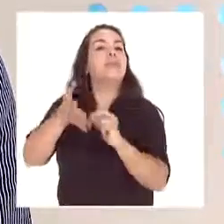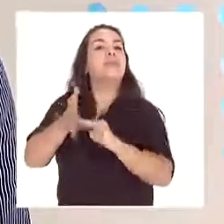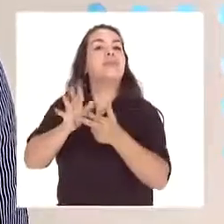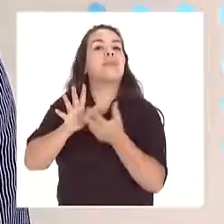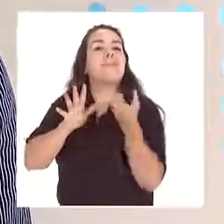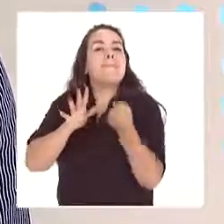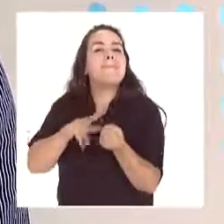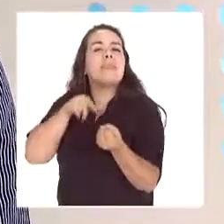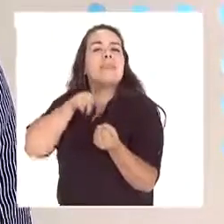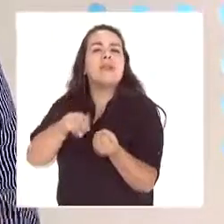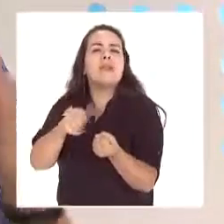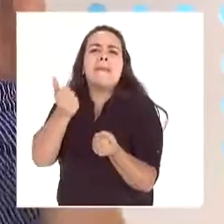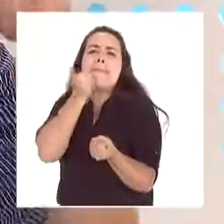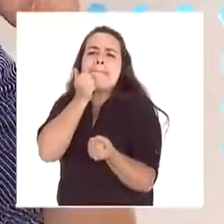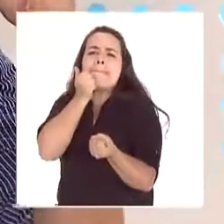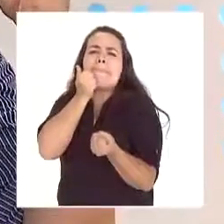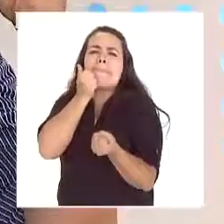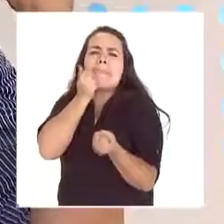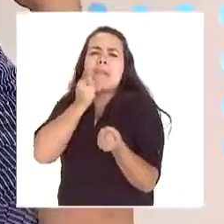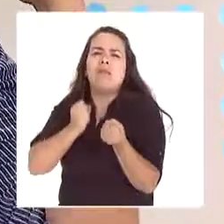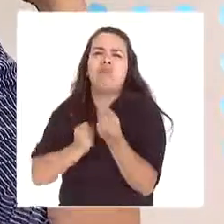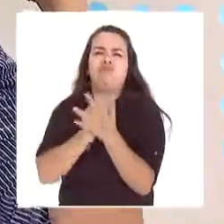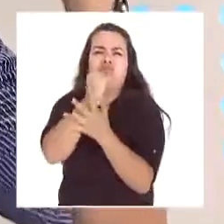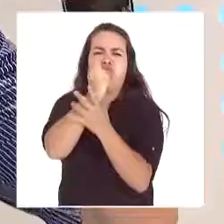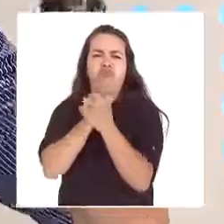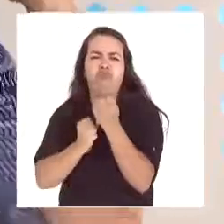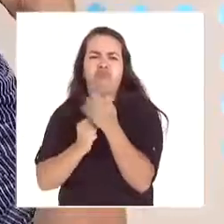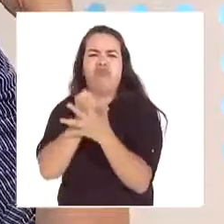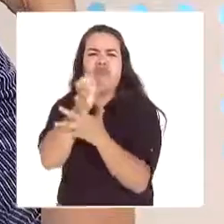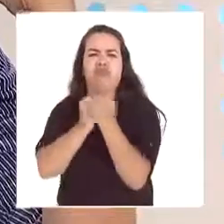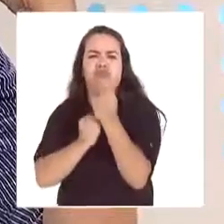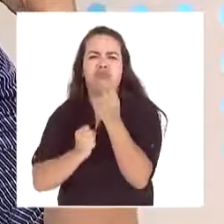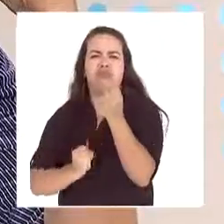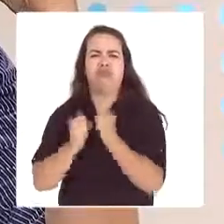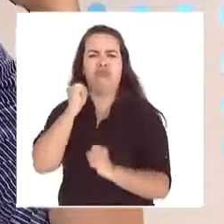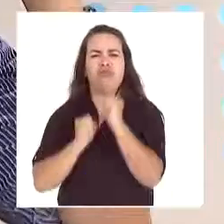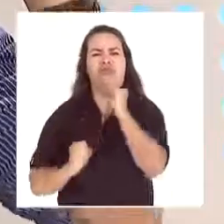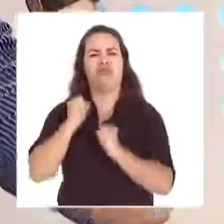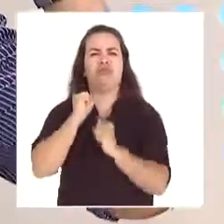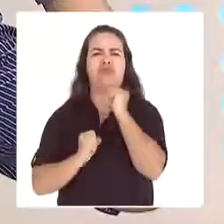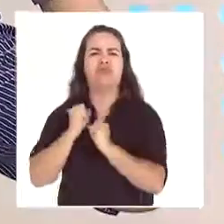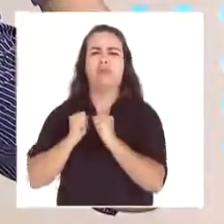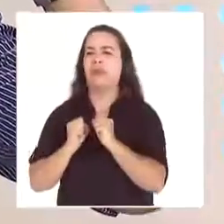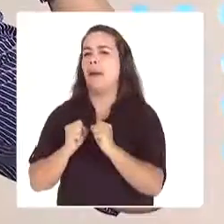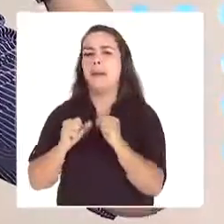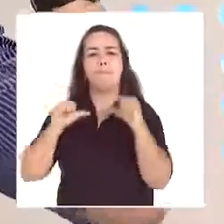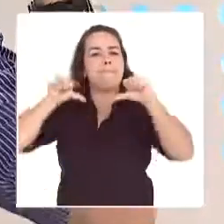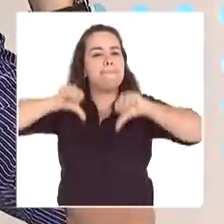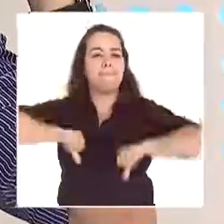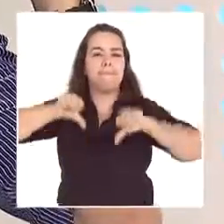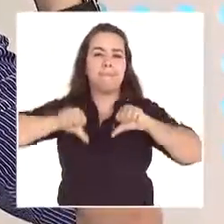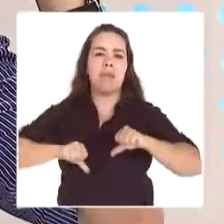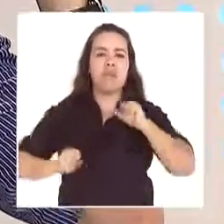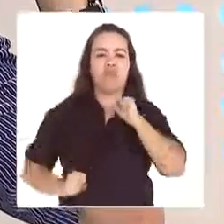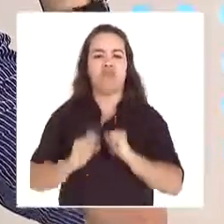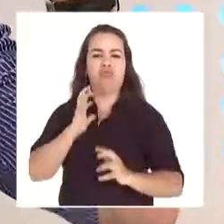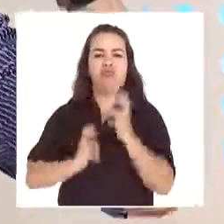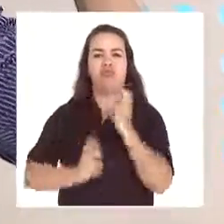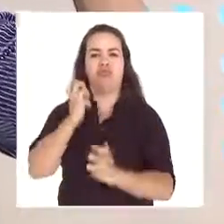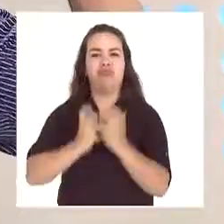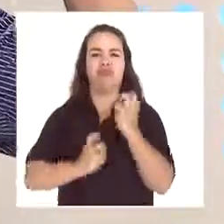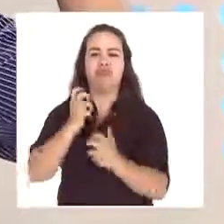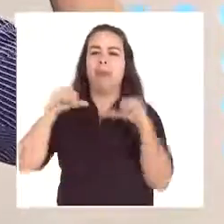se genere resistencia en el bombeo de la sangre del motor. De la motobomba. De la motobomba, que es el